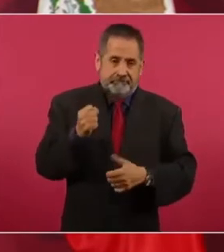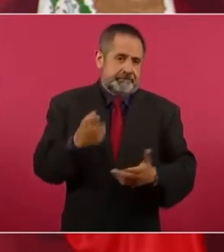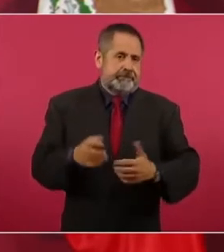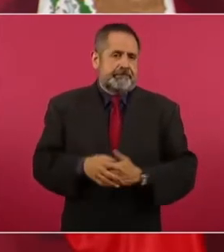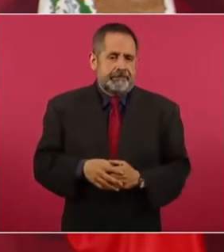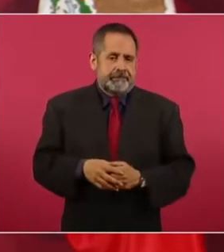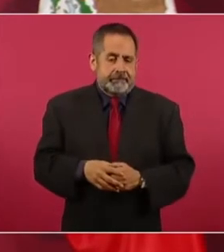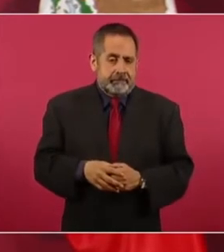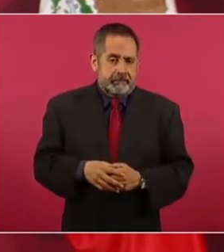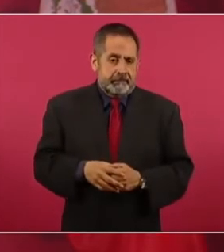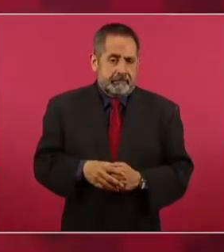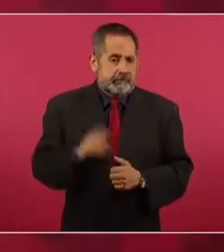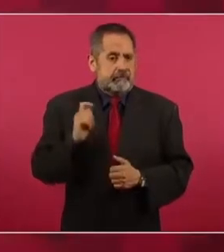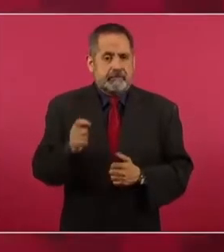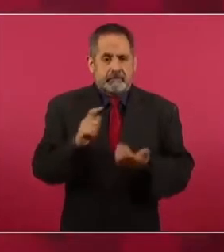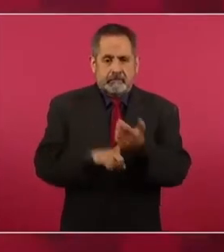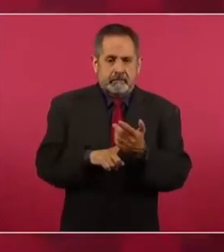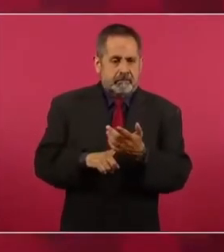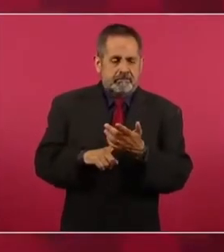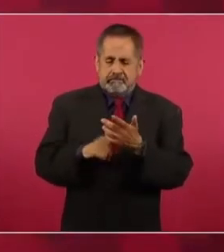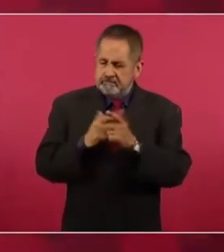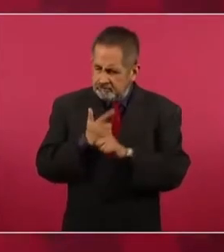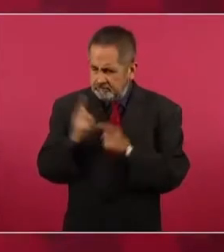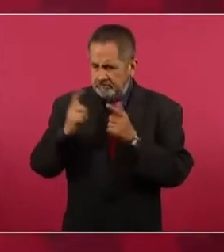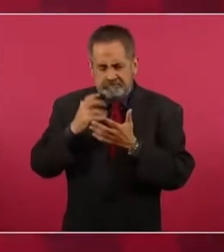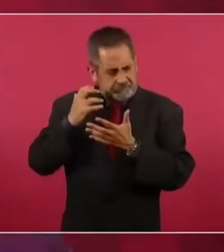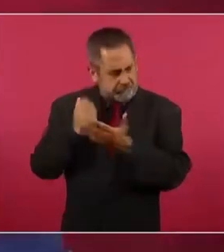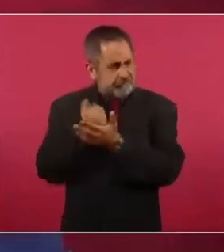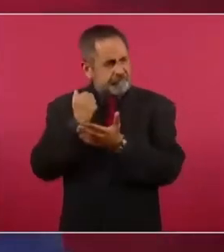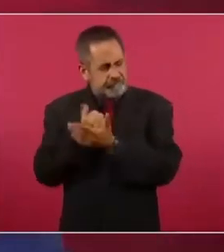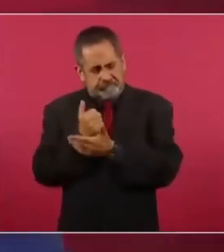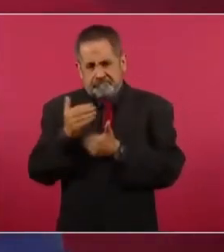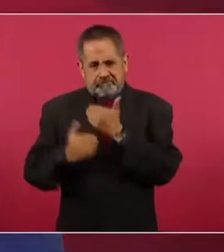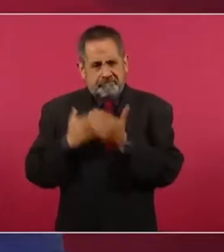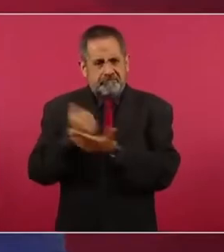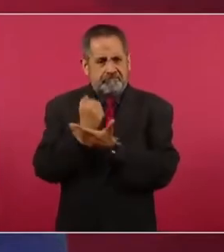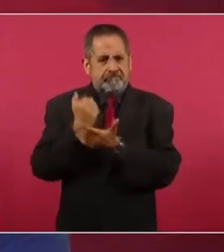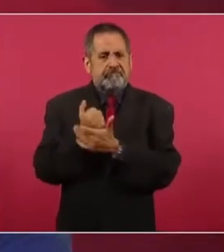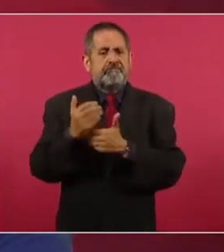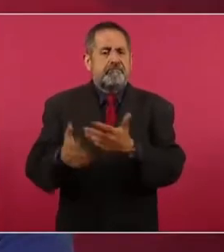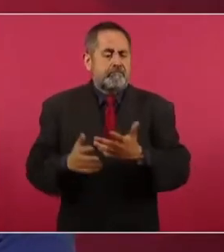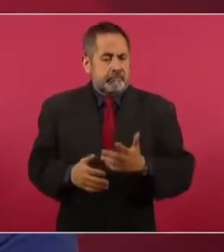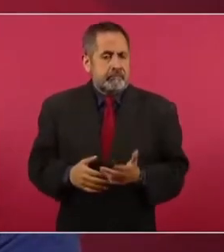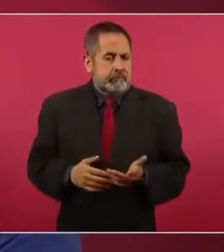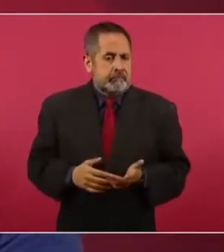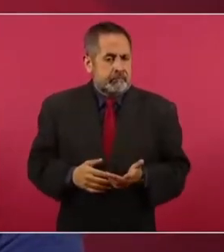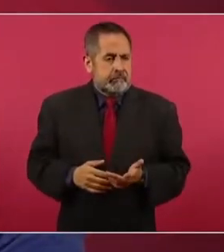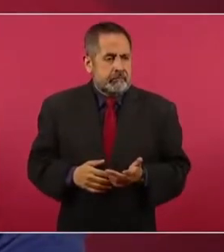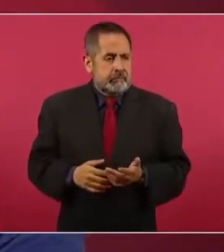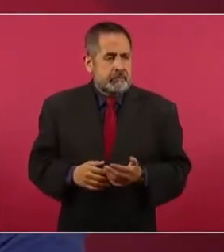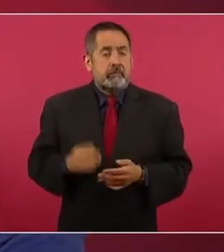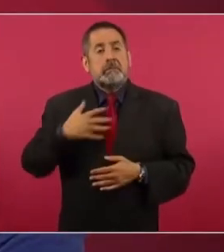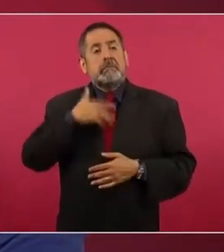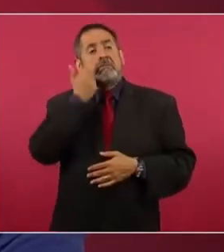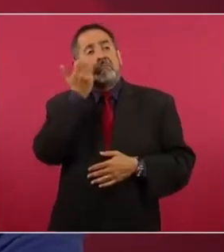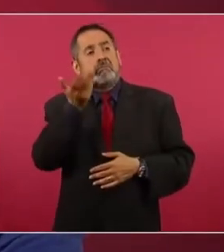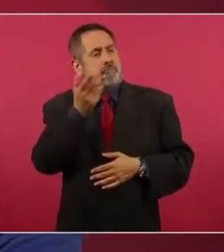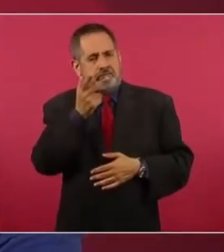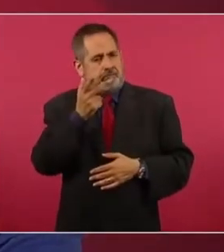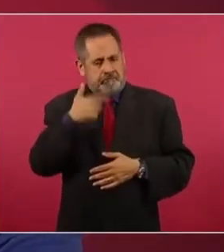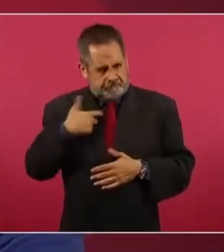La libertad que se conquista, no se implora. Yo siempre pongo el ejemplo